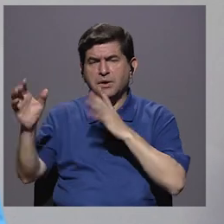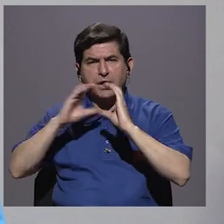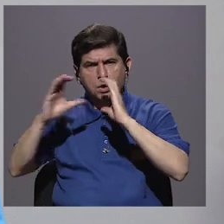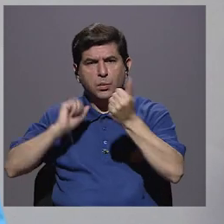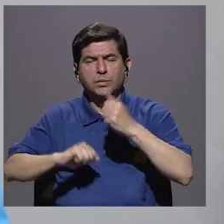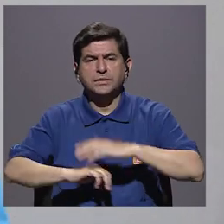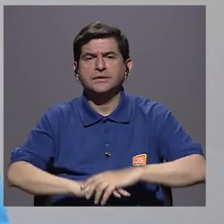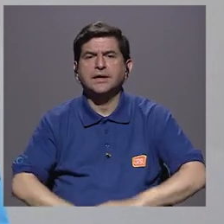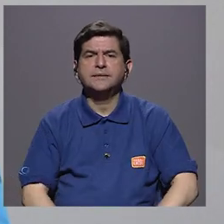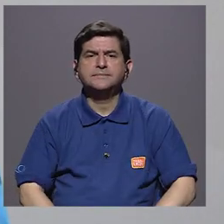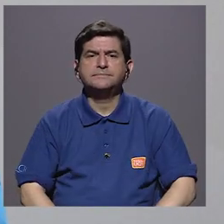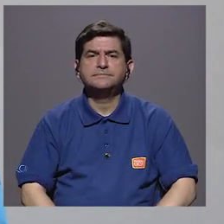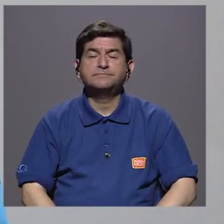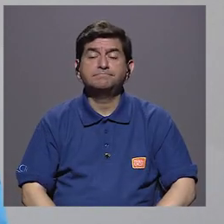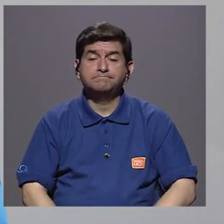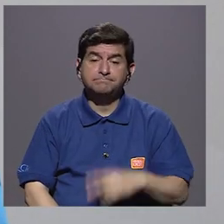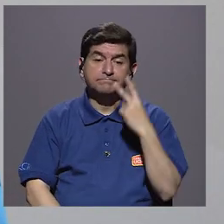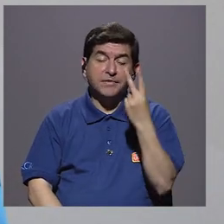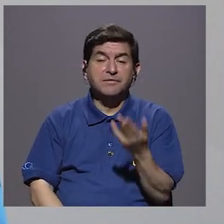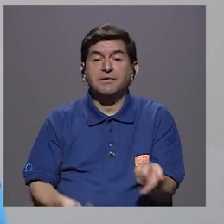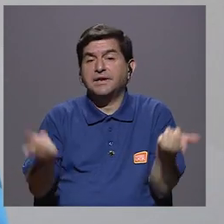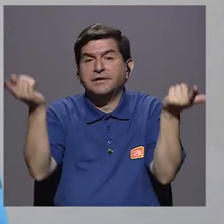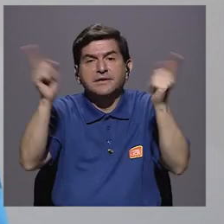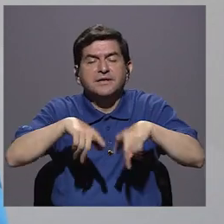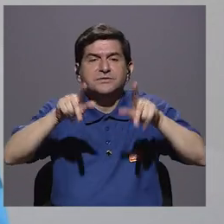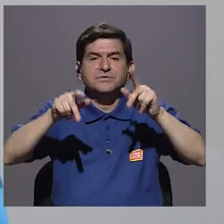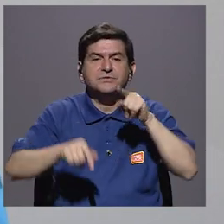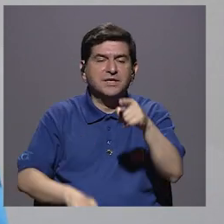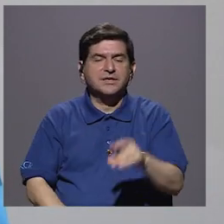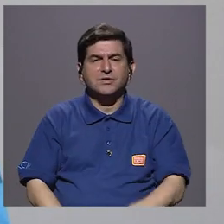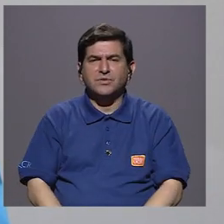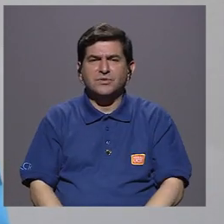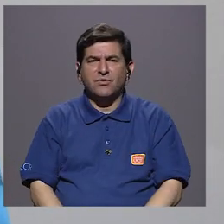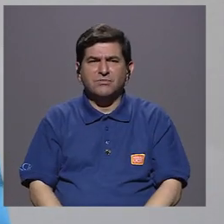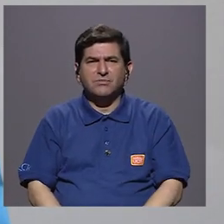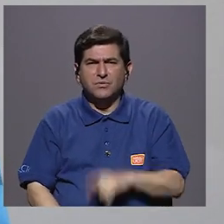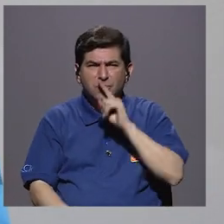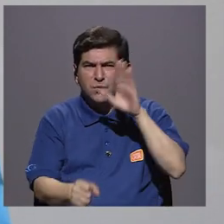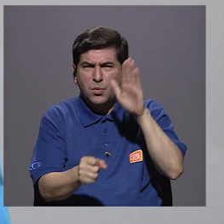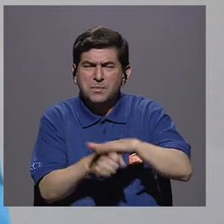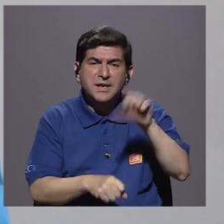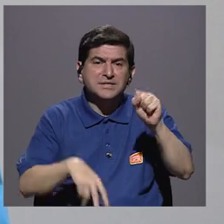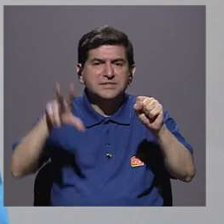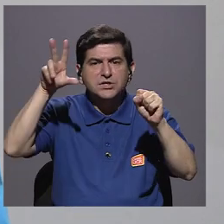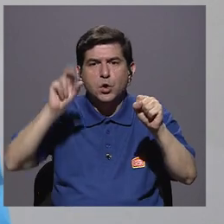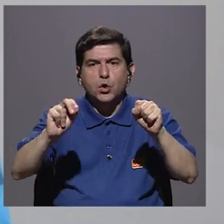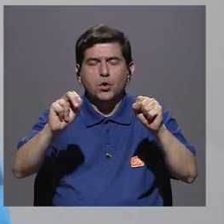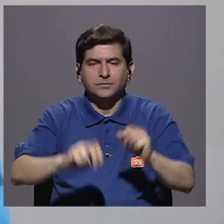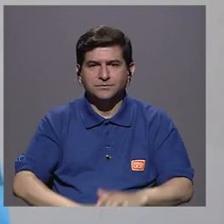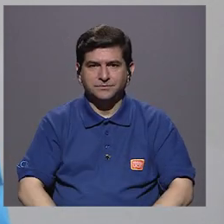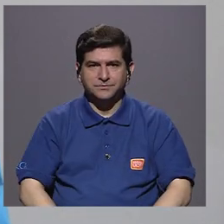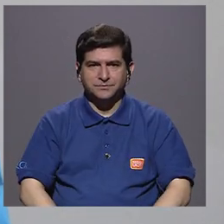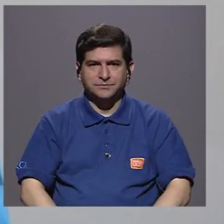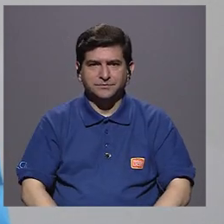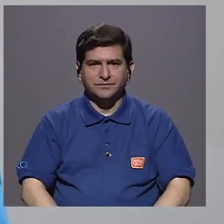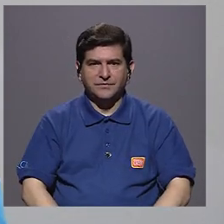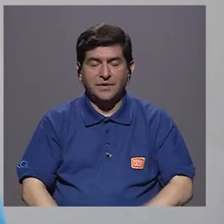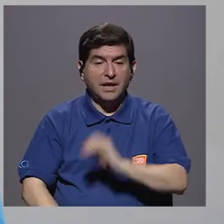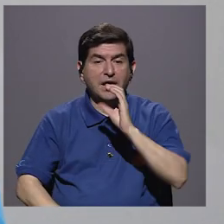comunicarlo. Entonces nosotros veremos qué es lo que está pasando con esa preferencia, si se está cumpliendo o no se está cumpliendo,